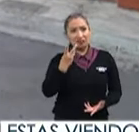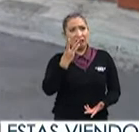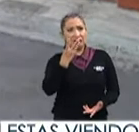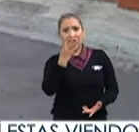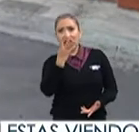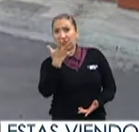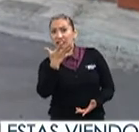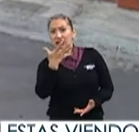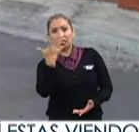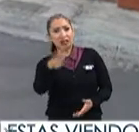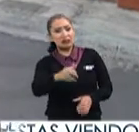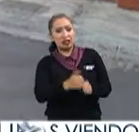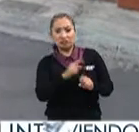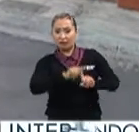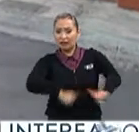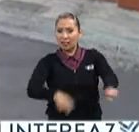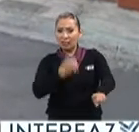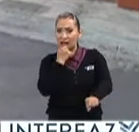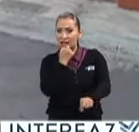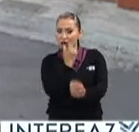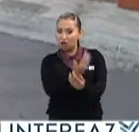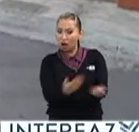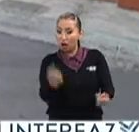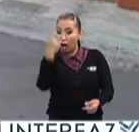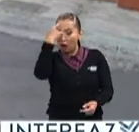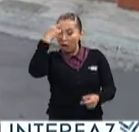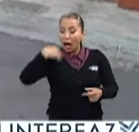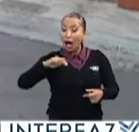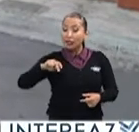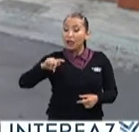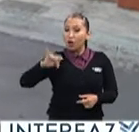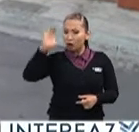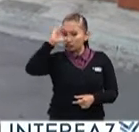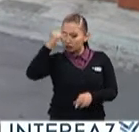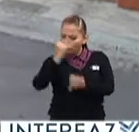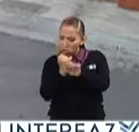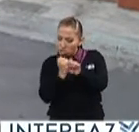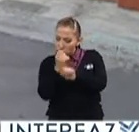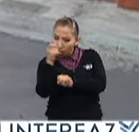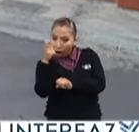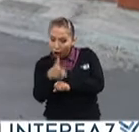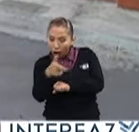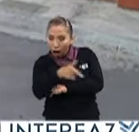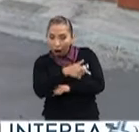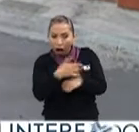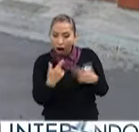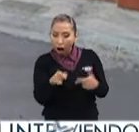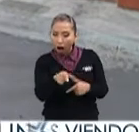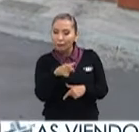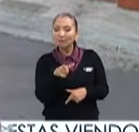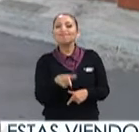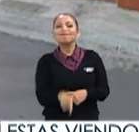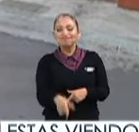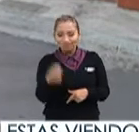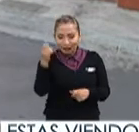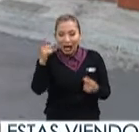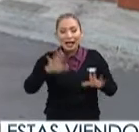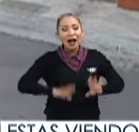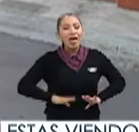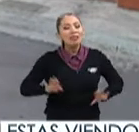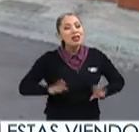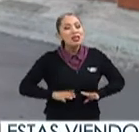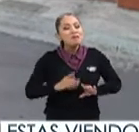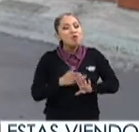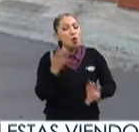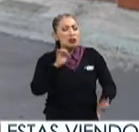3, 4, 5, 10 años, ¿no? Ya la neurociencia ha trabajado mucho sobre el tema y está identificando que hay